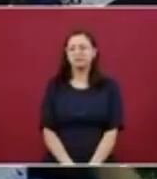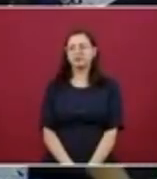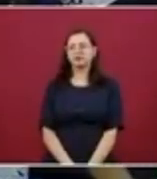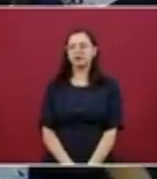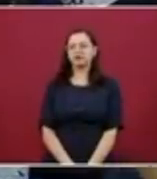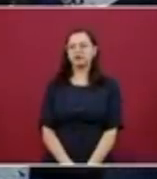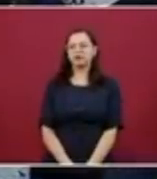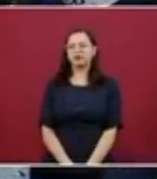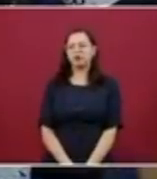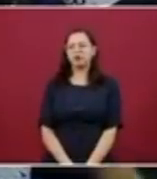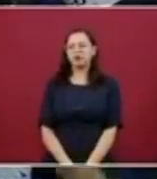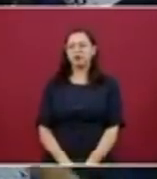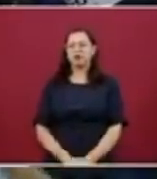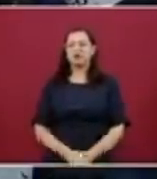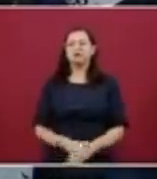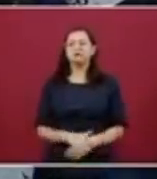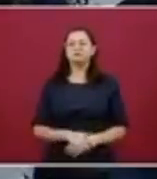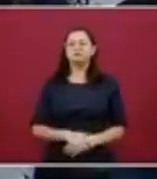A ver, vamos.